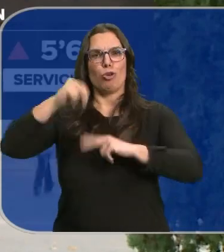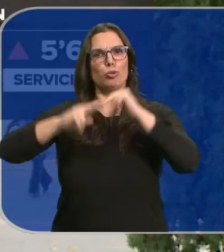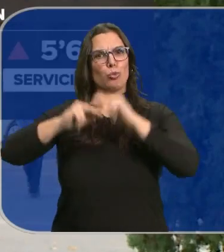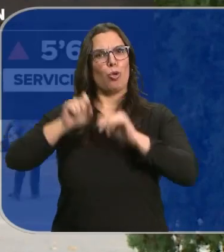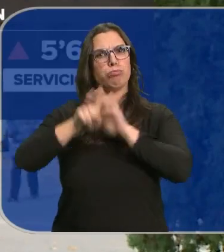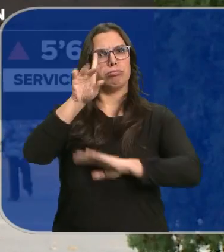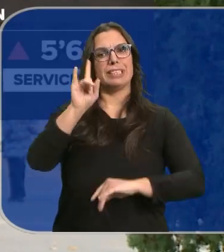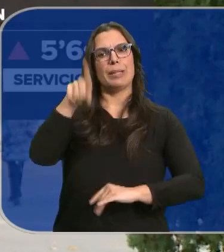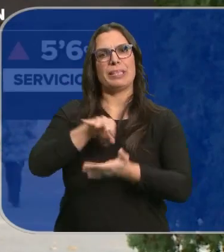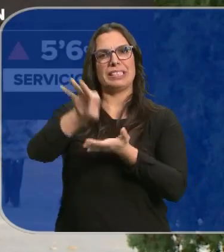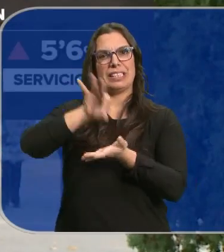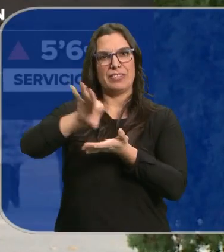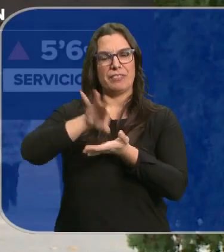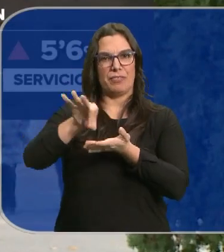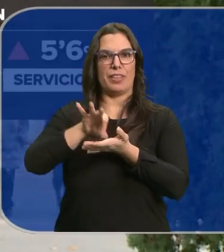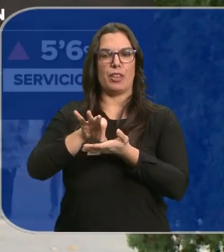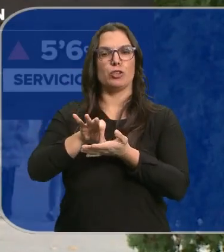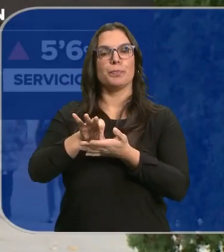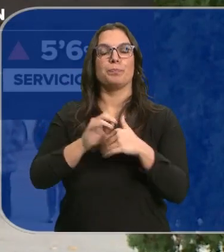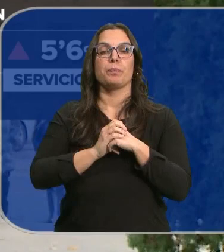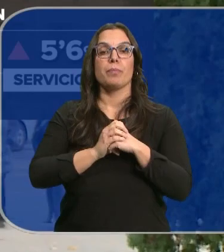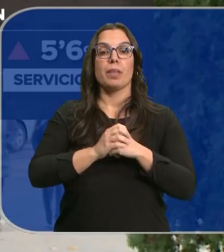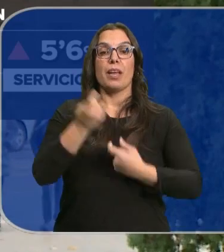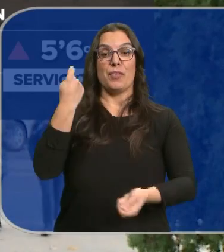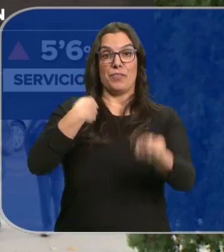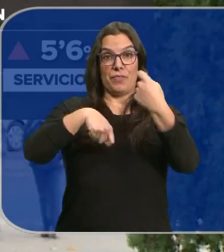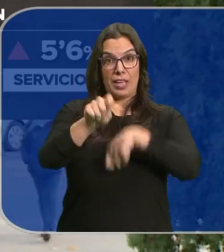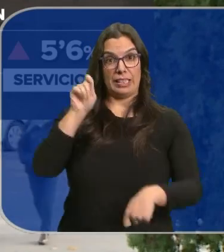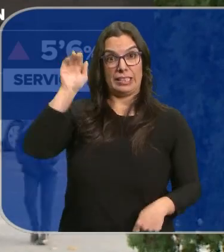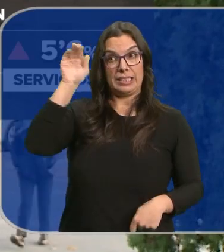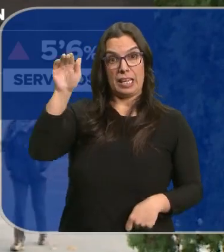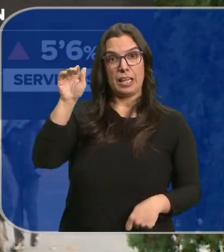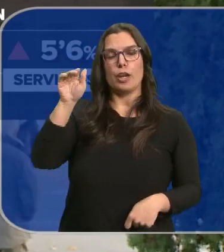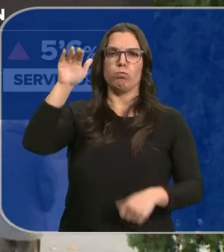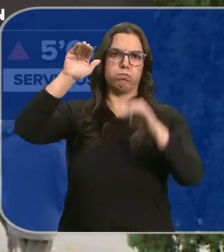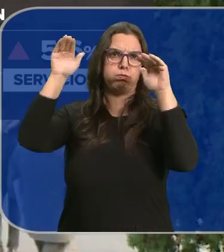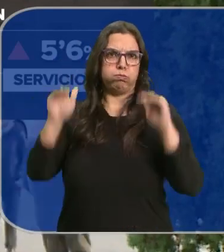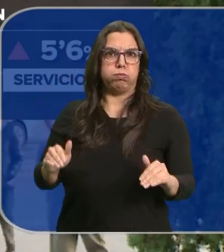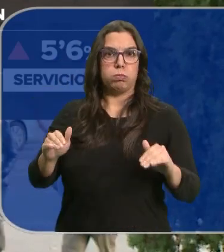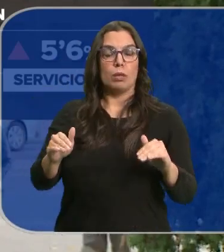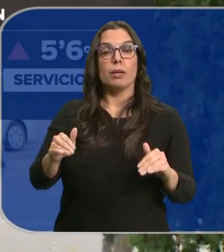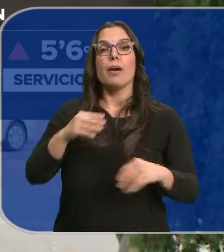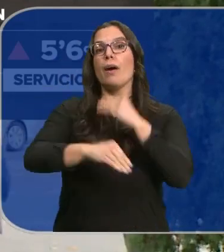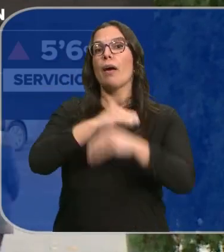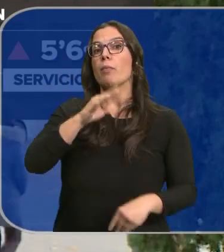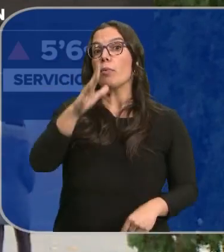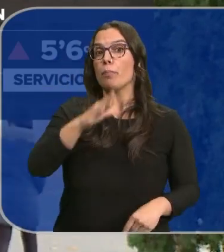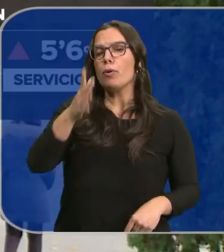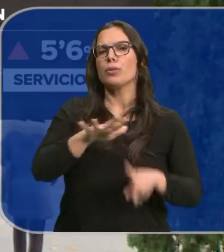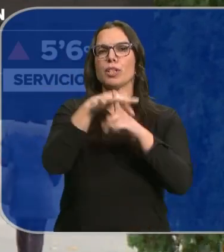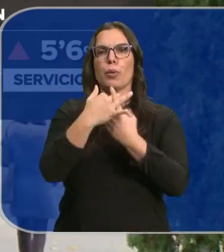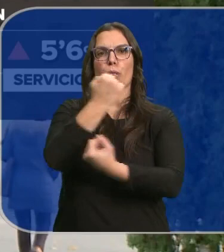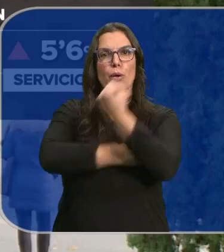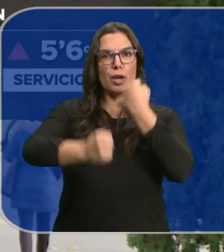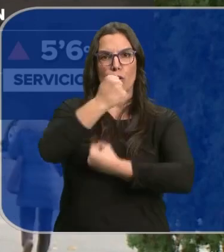todo servicios son los sectores que crecen. Las exportaciones de Castilla y León han caído y lo han hecho por la situación económica que